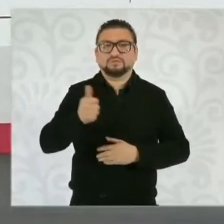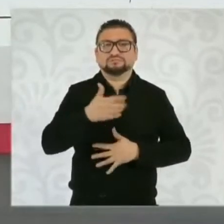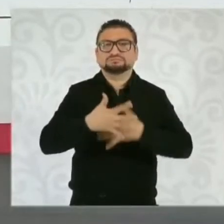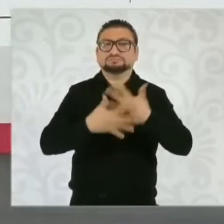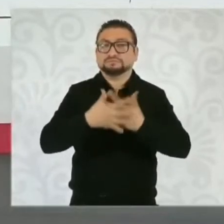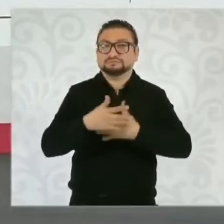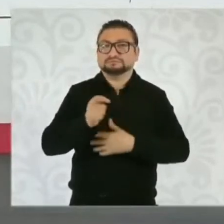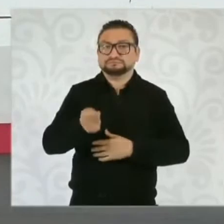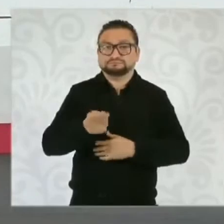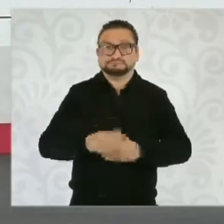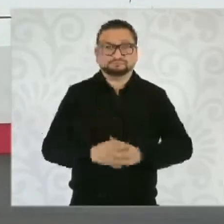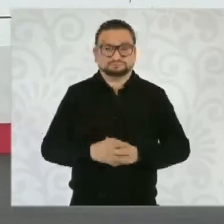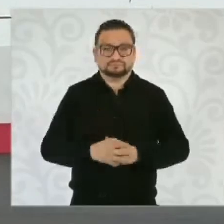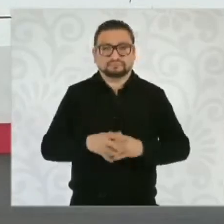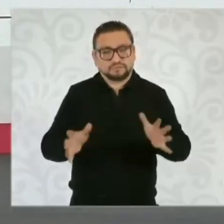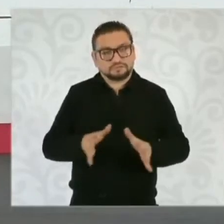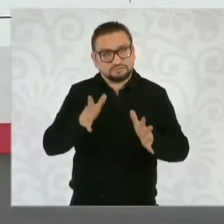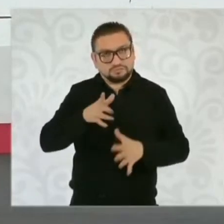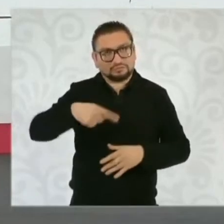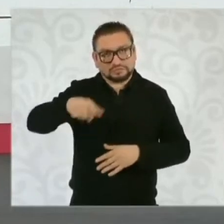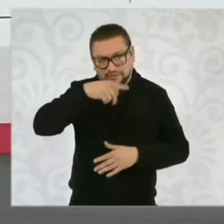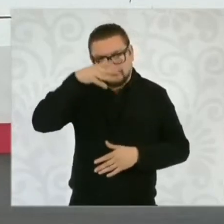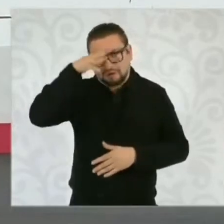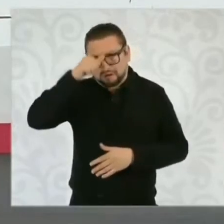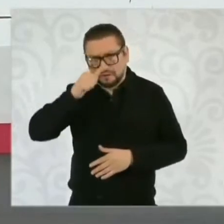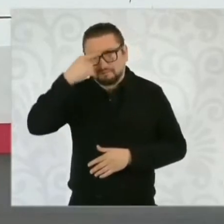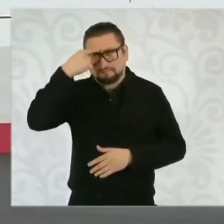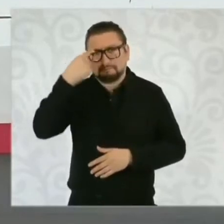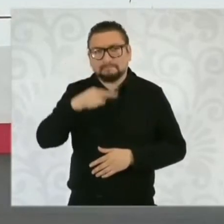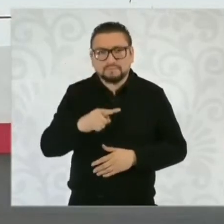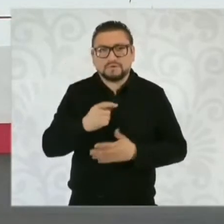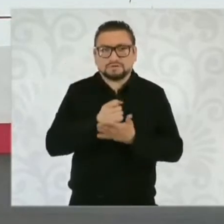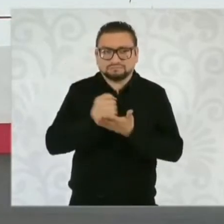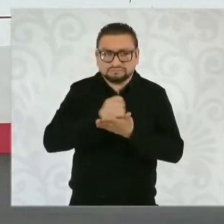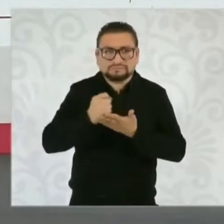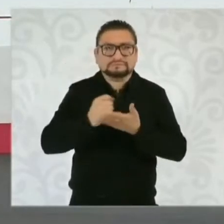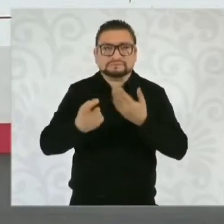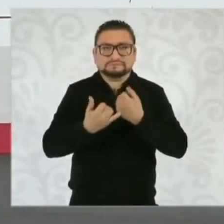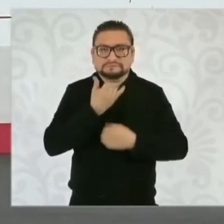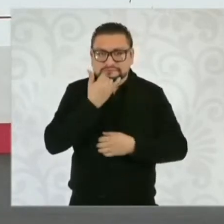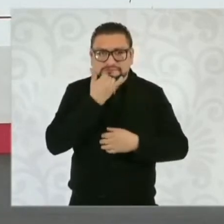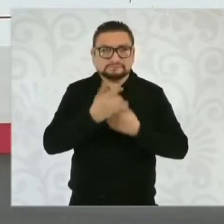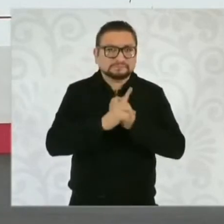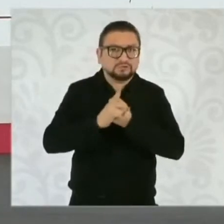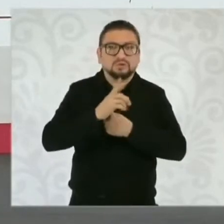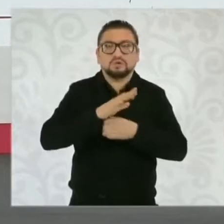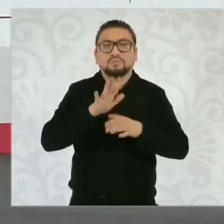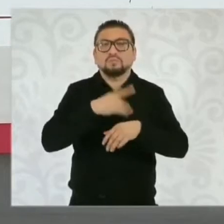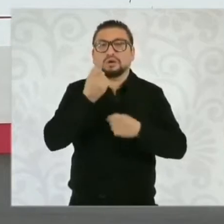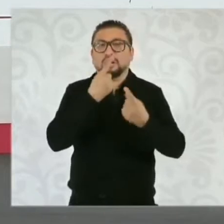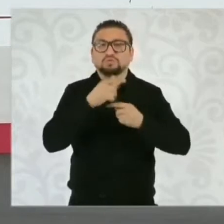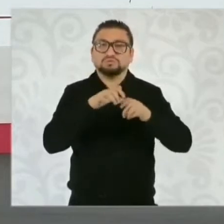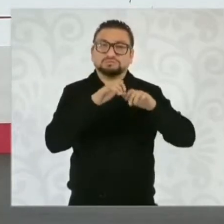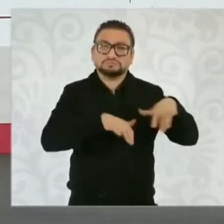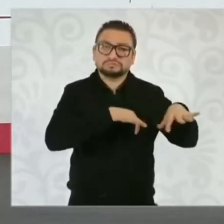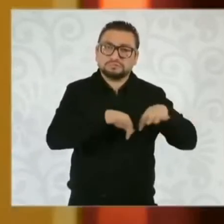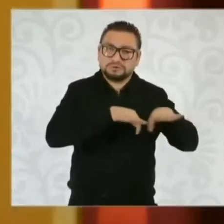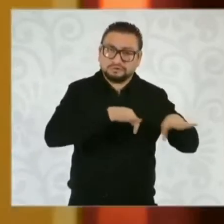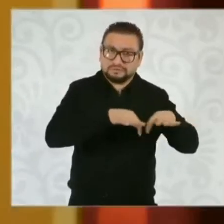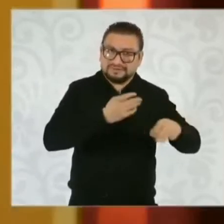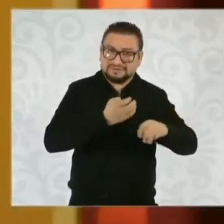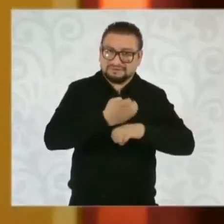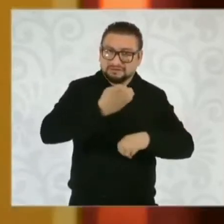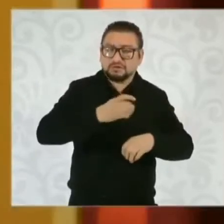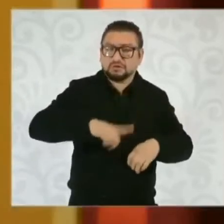15, promover acuerdos amistosos para solucionar créditos de personas que dejaron de ser derechohabientes. Hay quien trabajaba en el